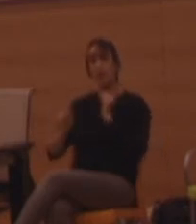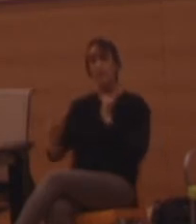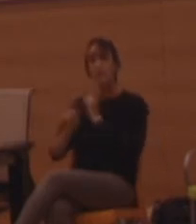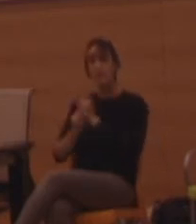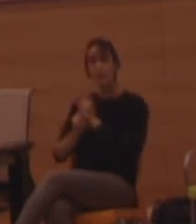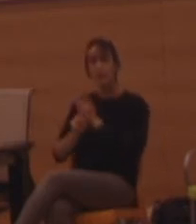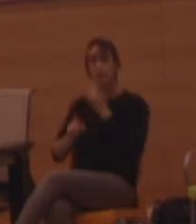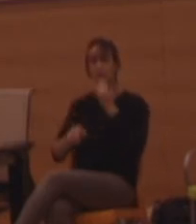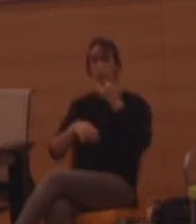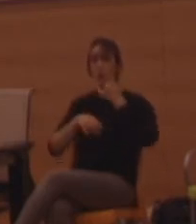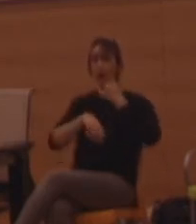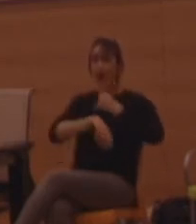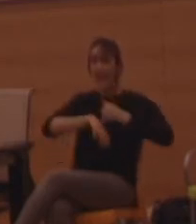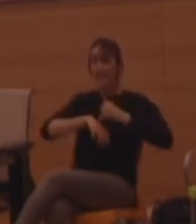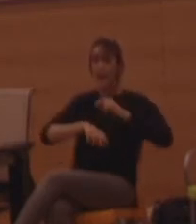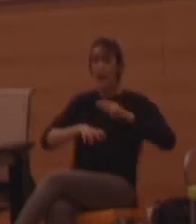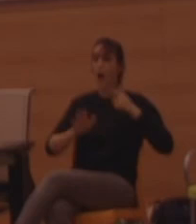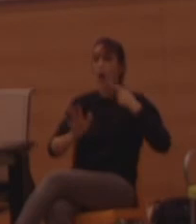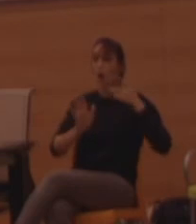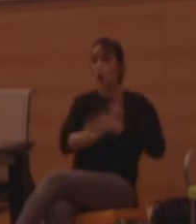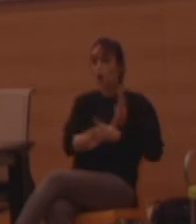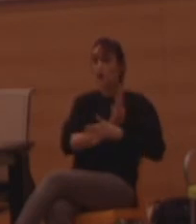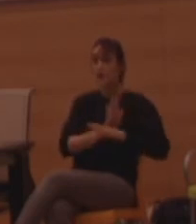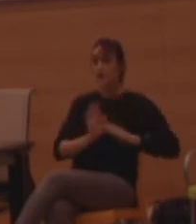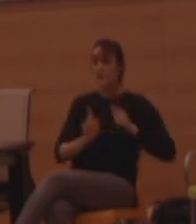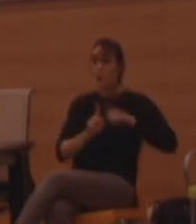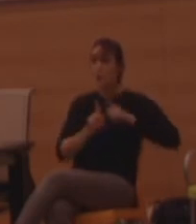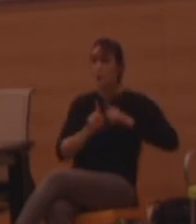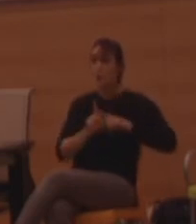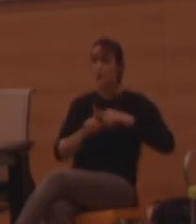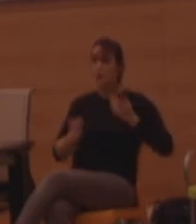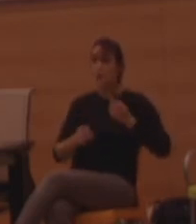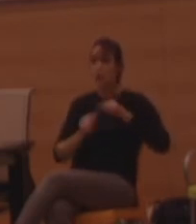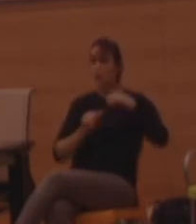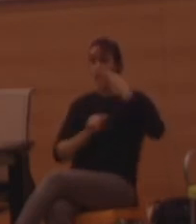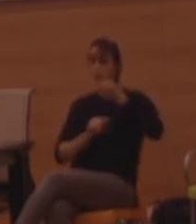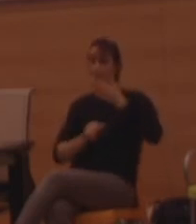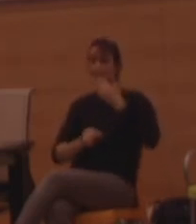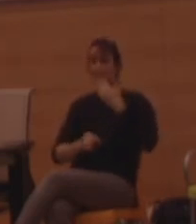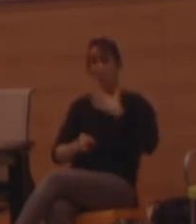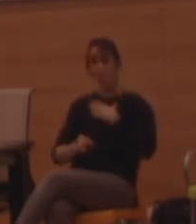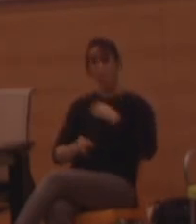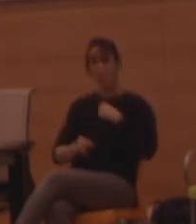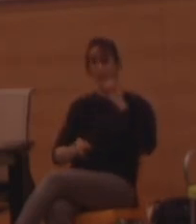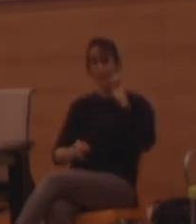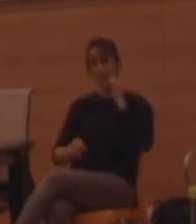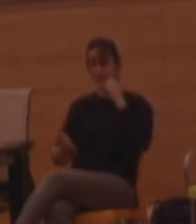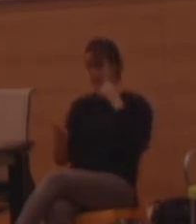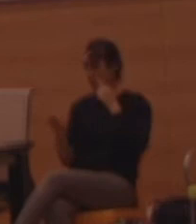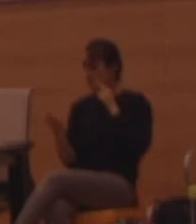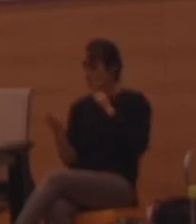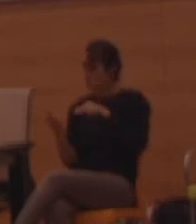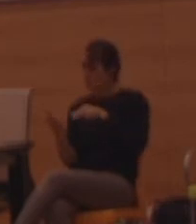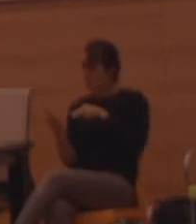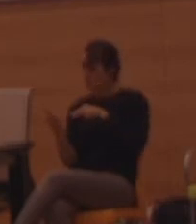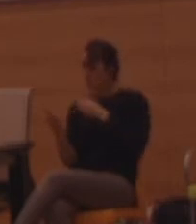heridas crónicas hasta que tuviéramos un resultado, pero después si vamos y miramos el prospecto resulta que las aplicaciones son